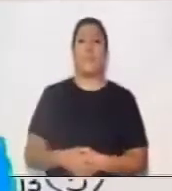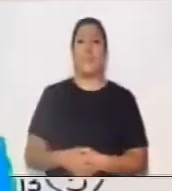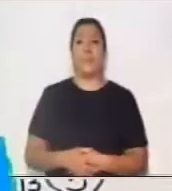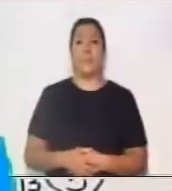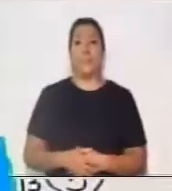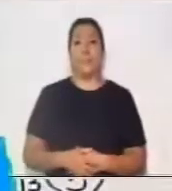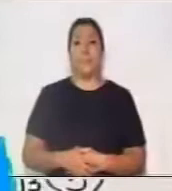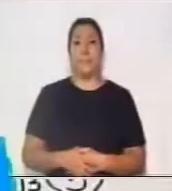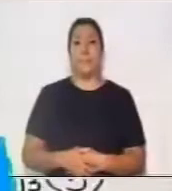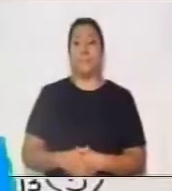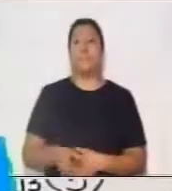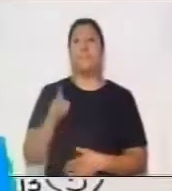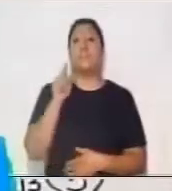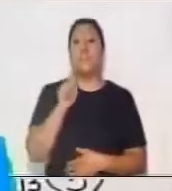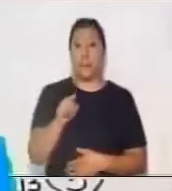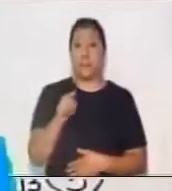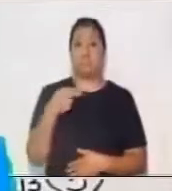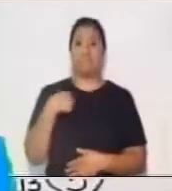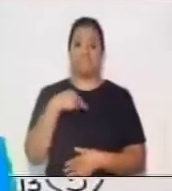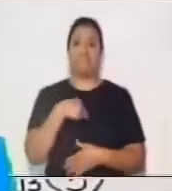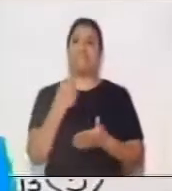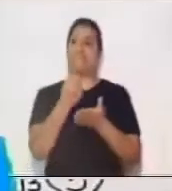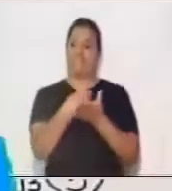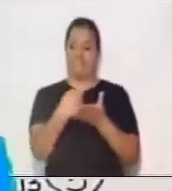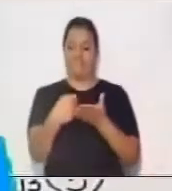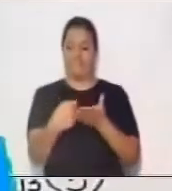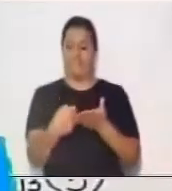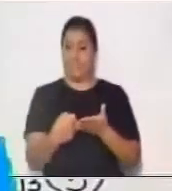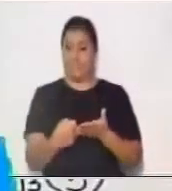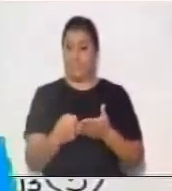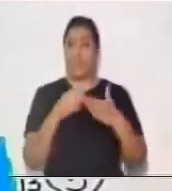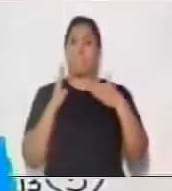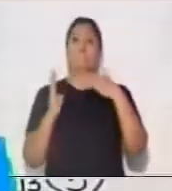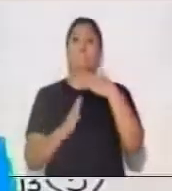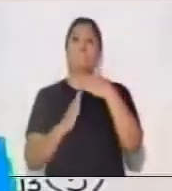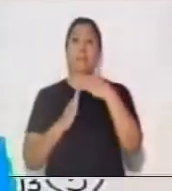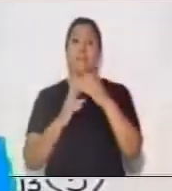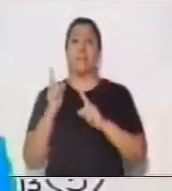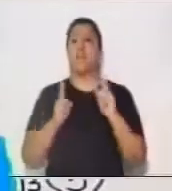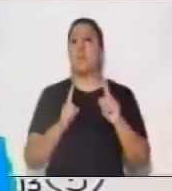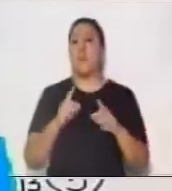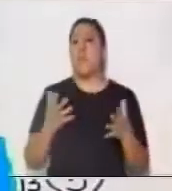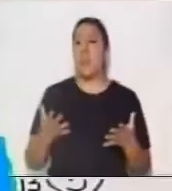Algo bueno, esto. Bueno, bueno. Sí, pero me quedé.